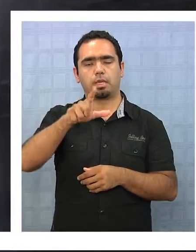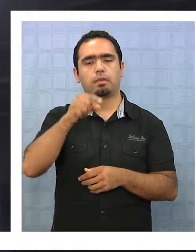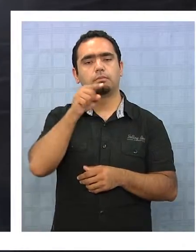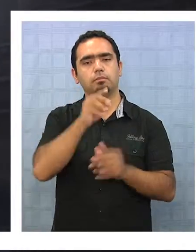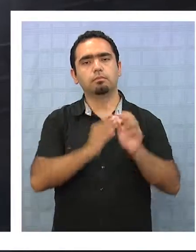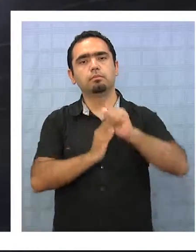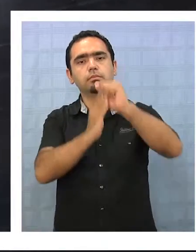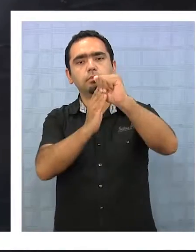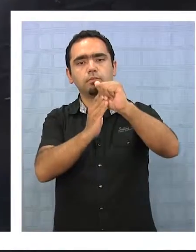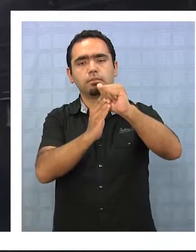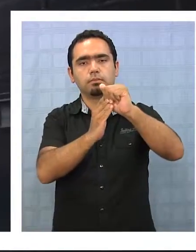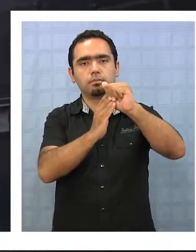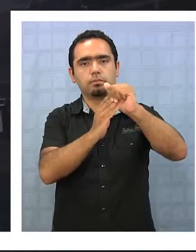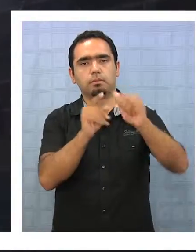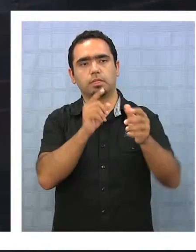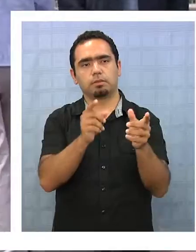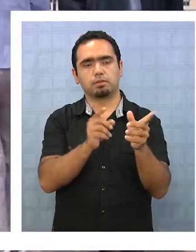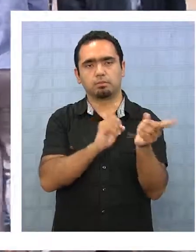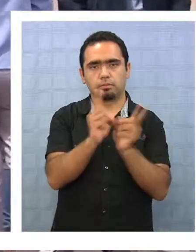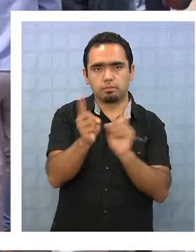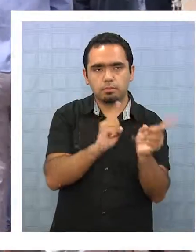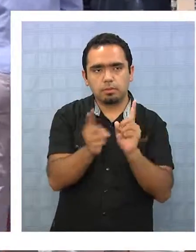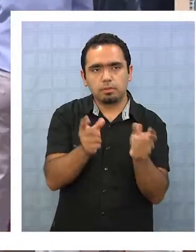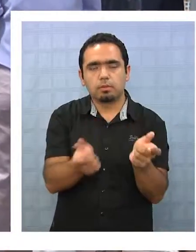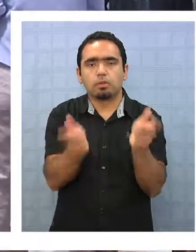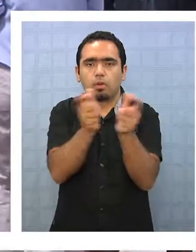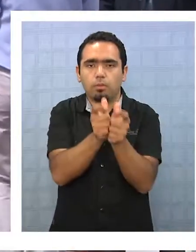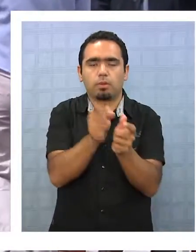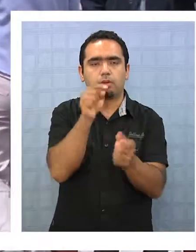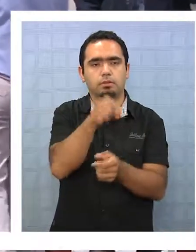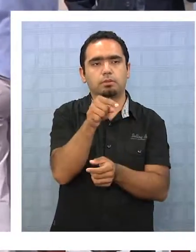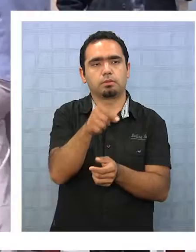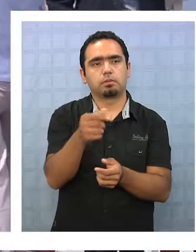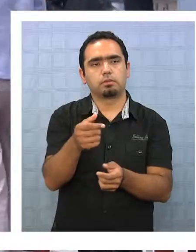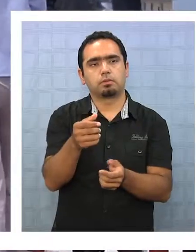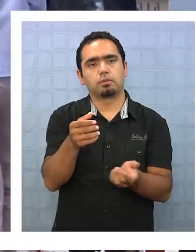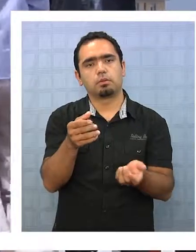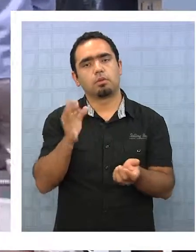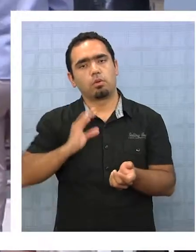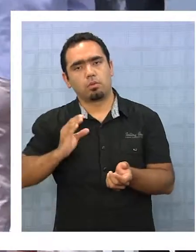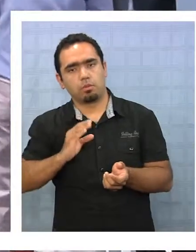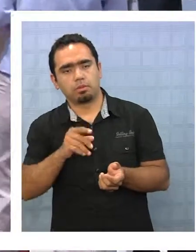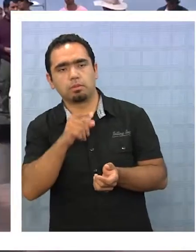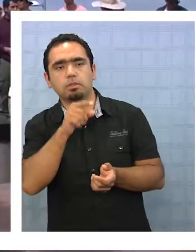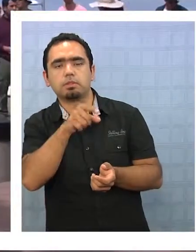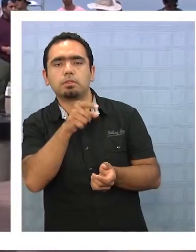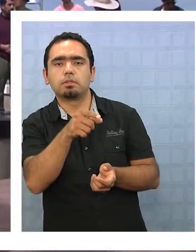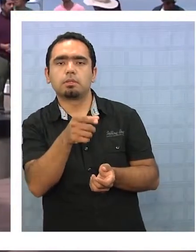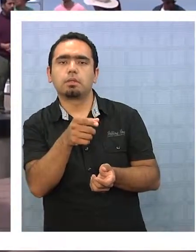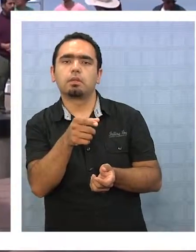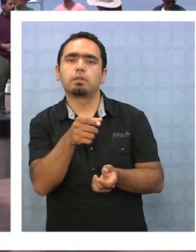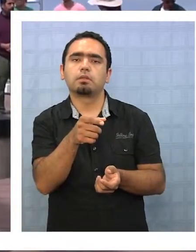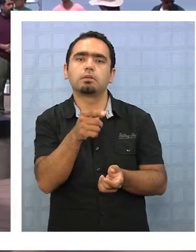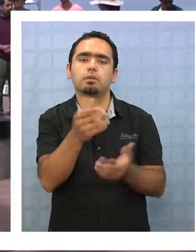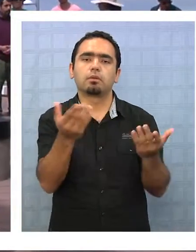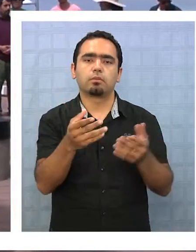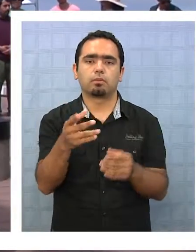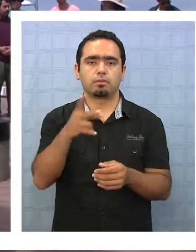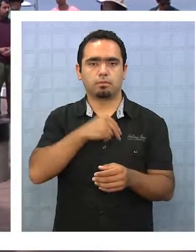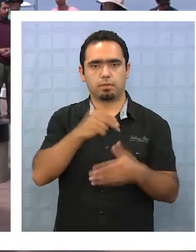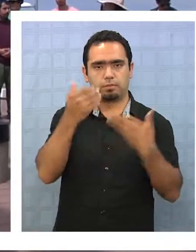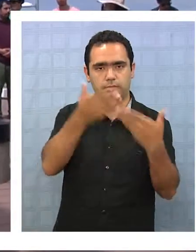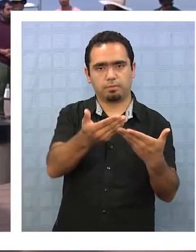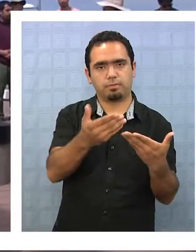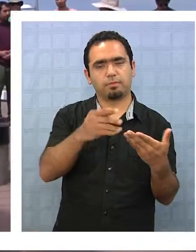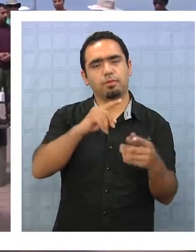es la gestión que ha hecho la corporación y el grupo que lidera Miguel el que ha permitido que el museo pueda obtener este galardón,